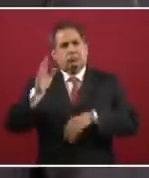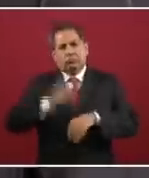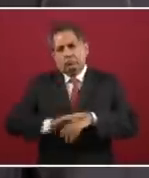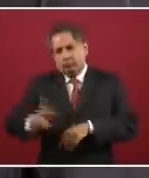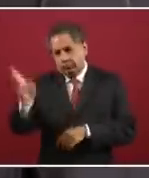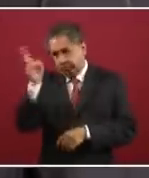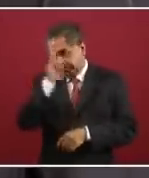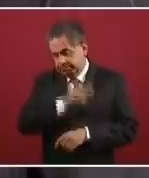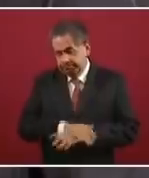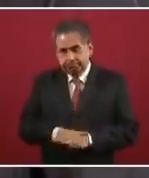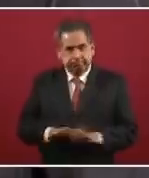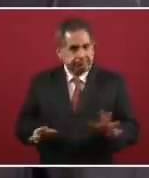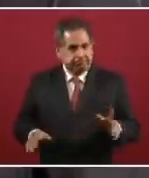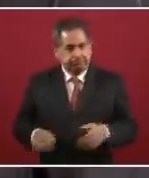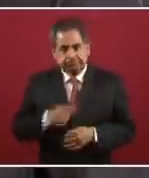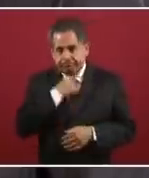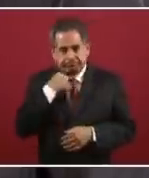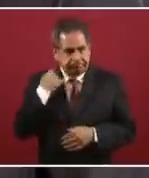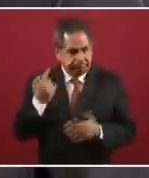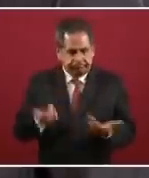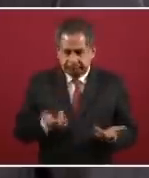perdió